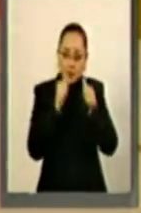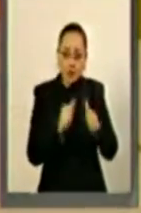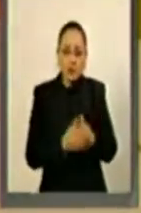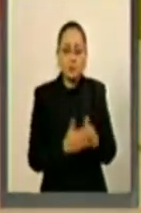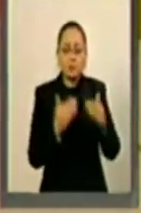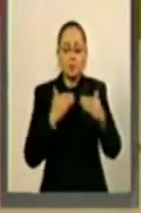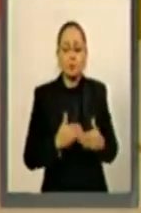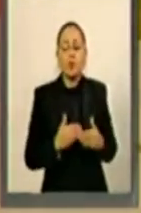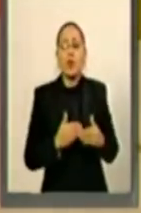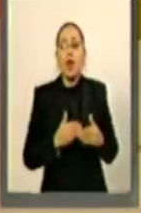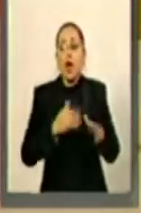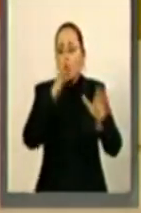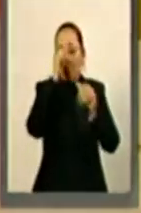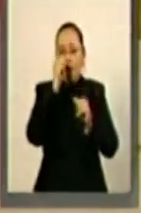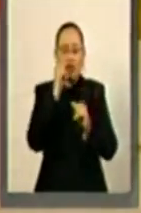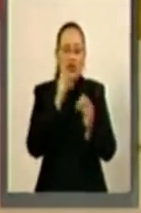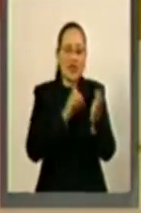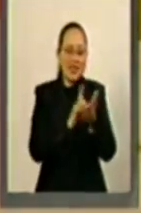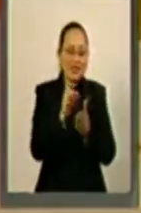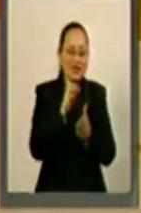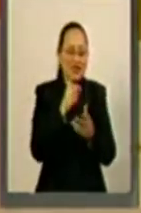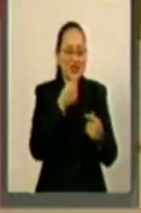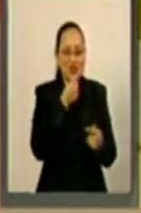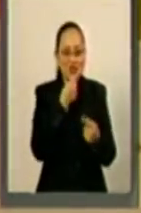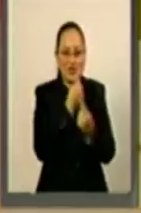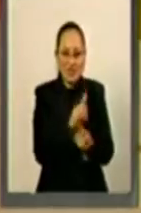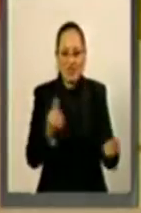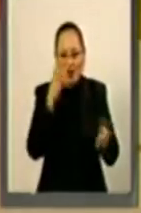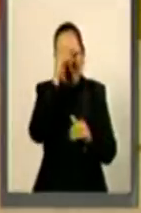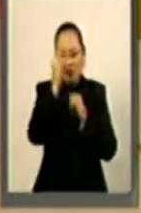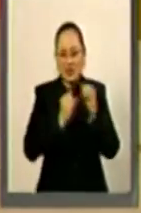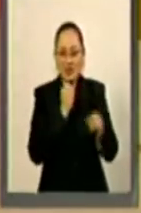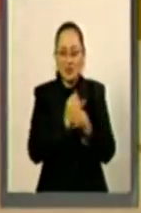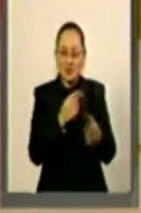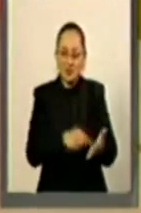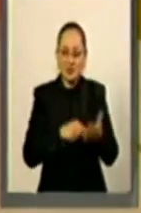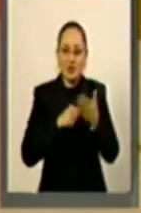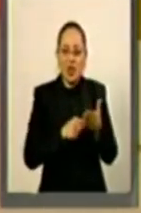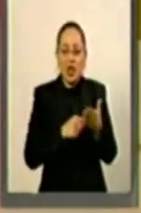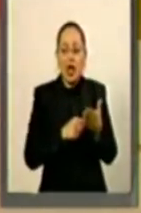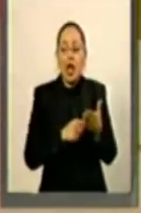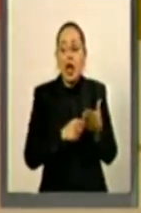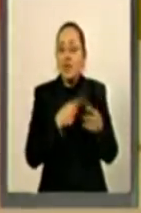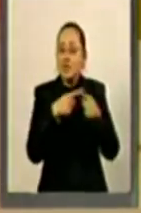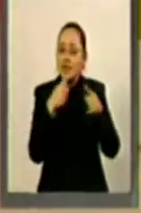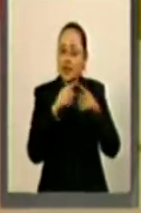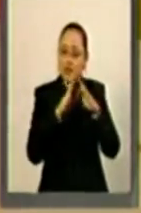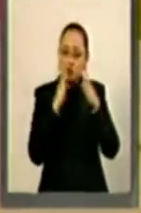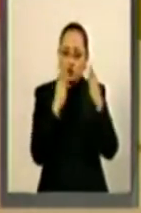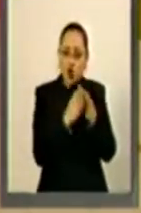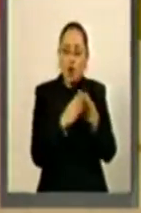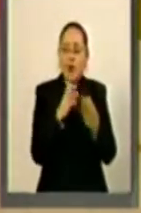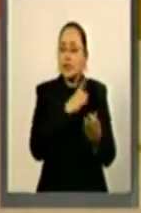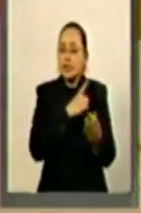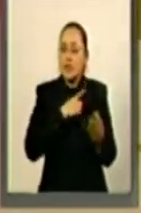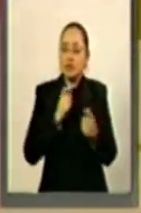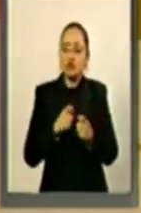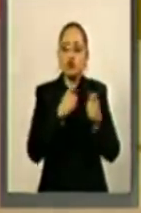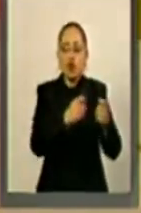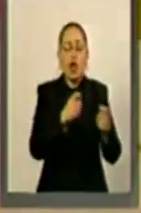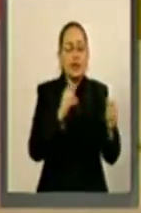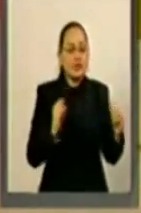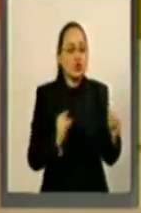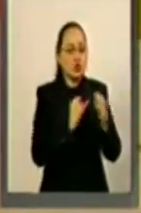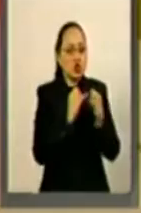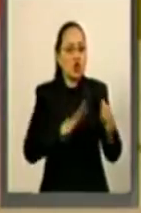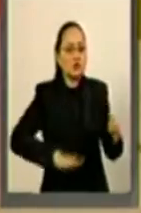la Convención de los Derechos de Niños se señala que todas las medidas concernientes que tomen las instituciones